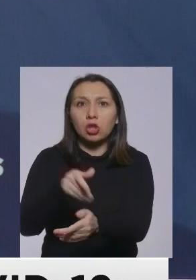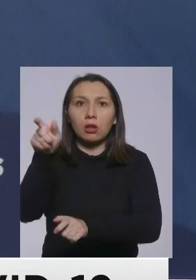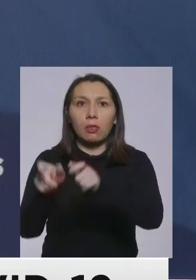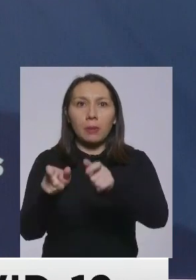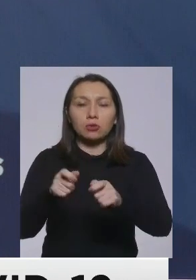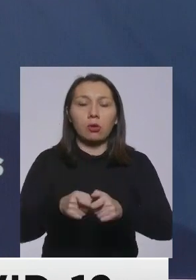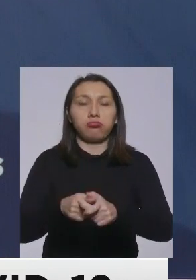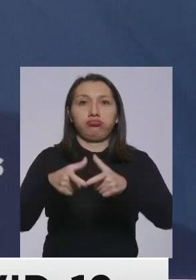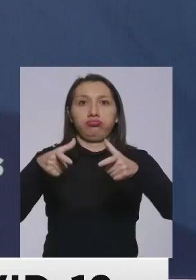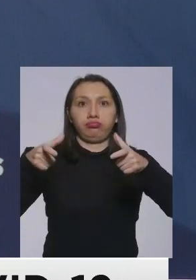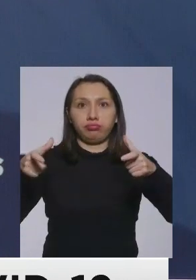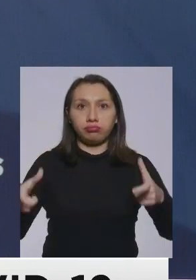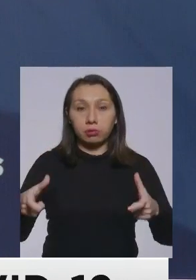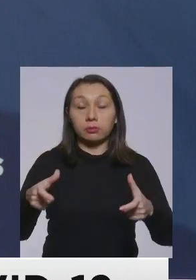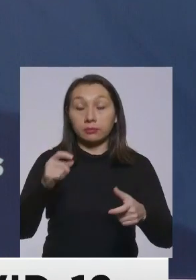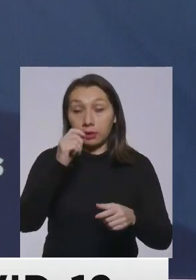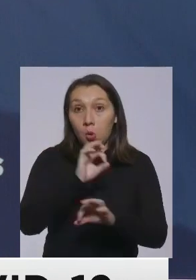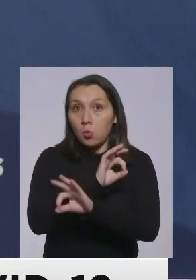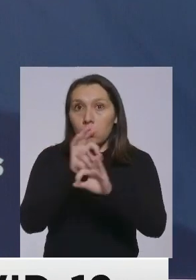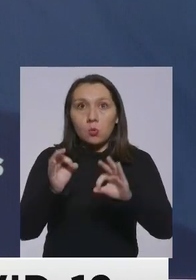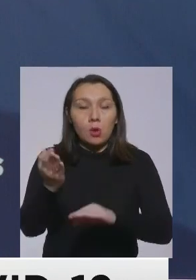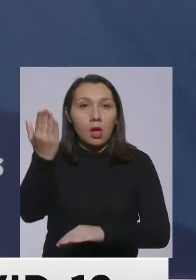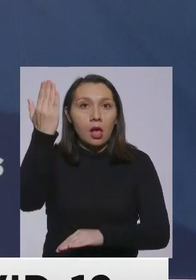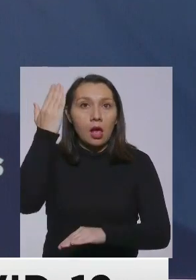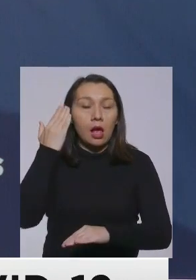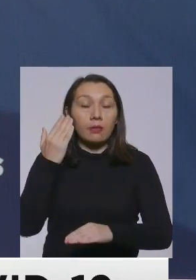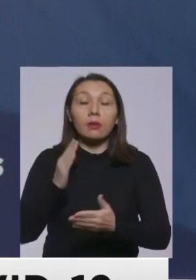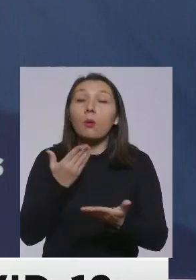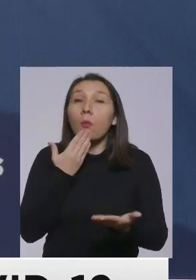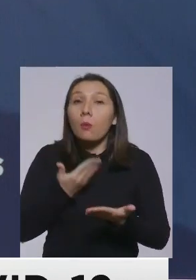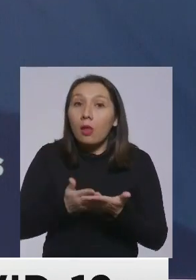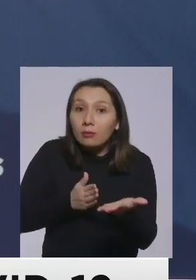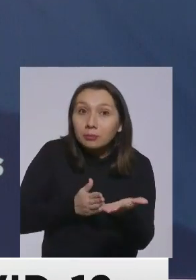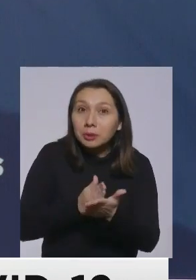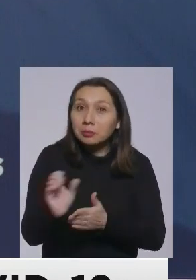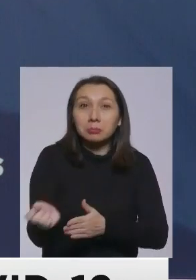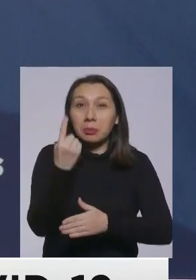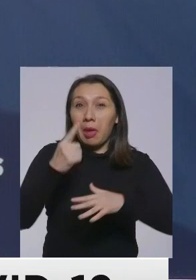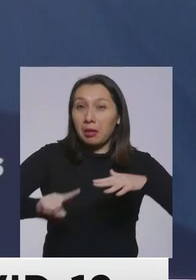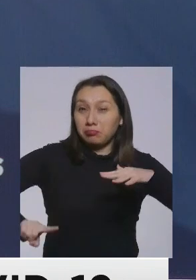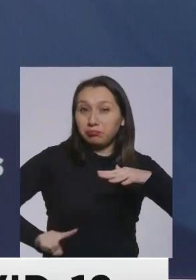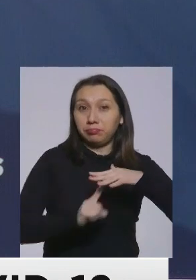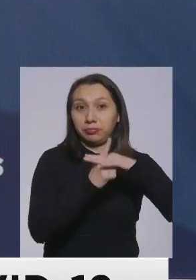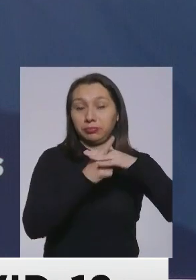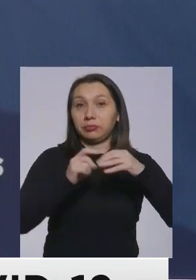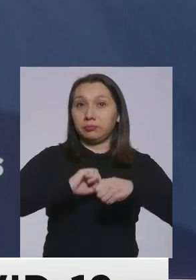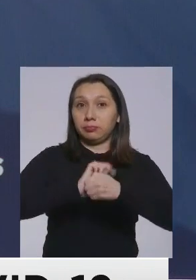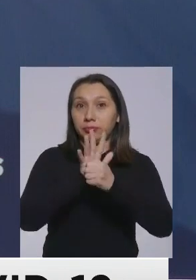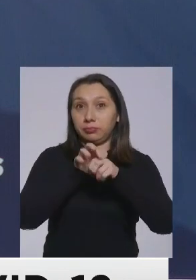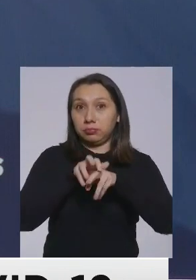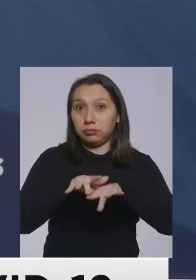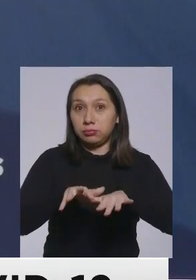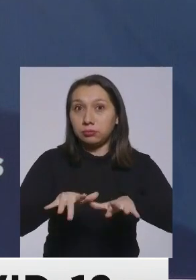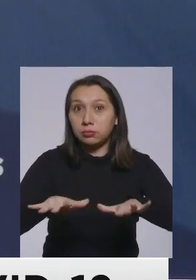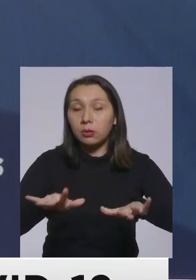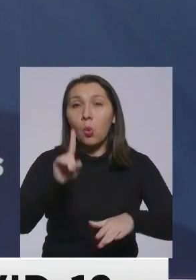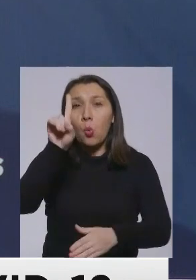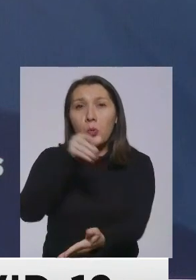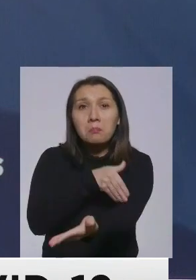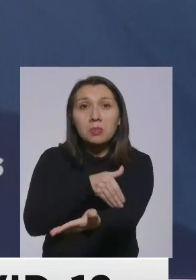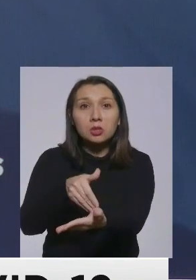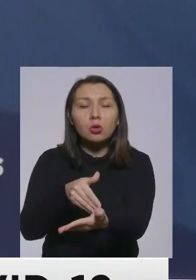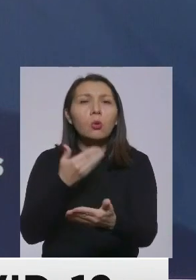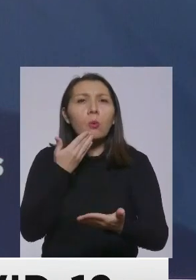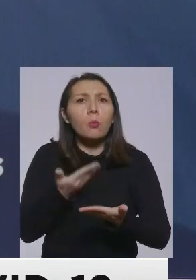pacientes esto es inédito ya que el comienzo de la pandemia el aumento en un millón